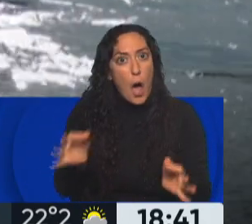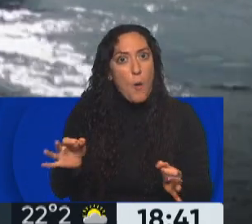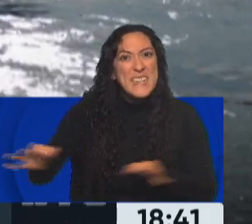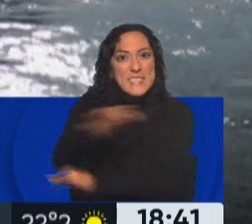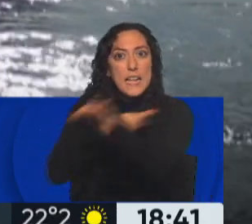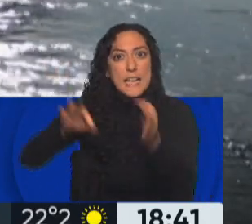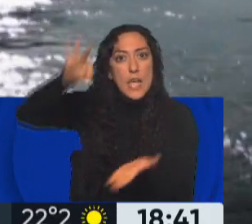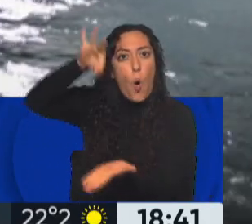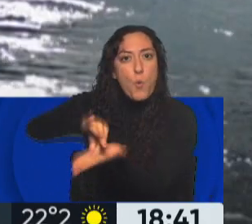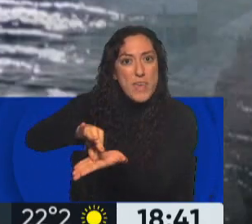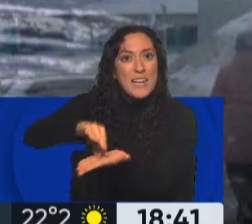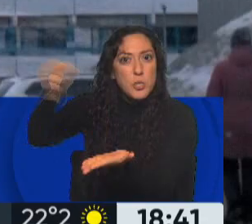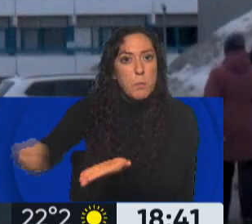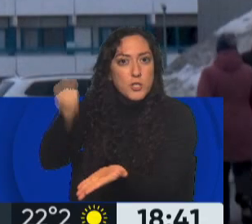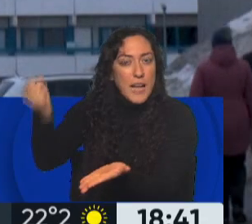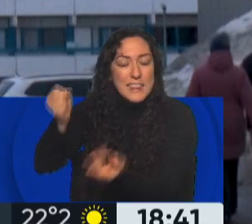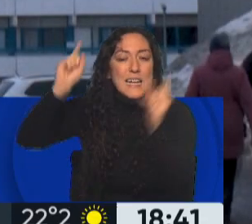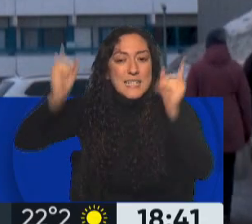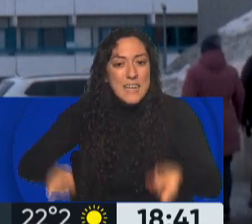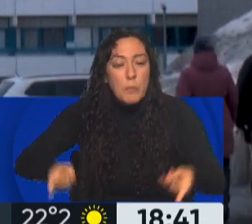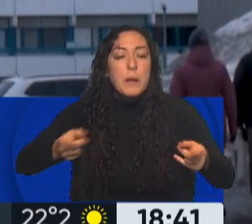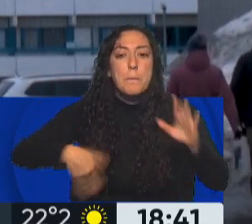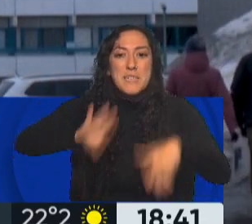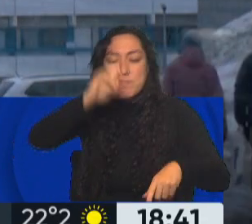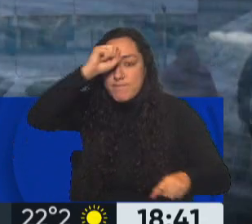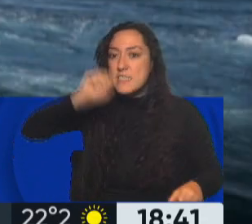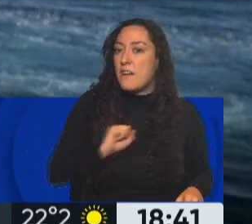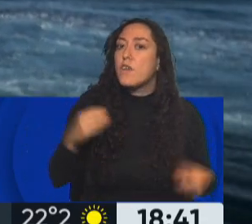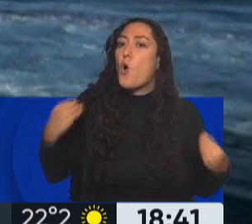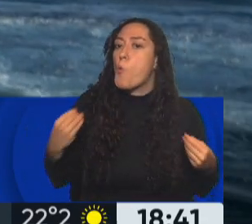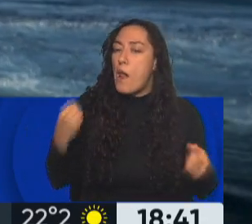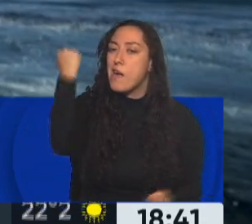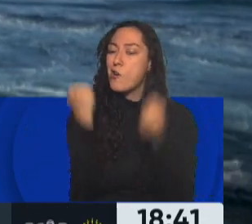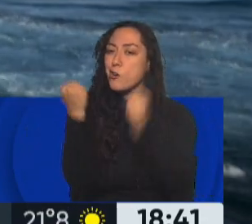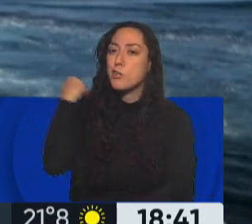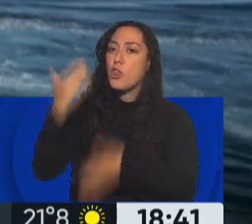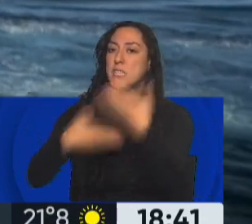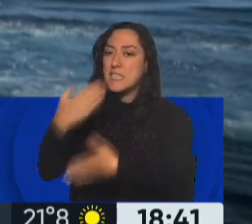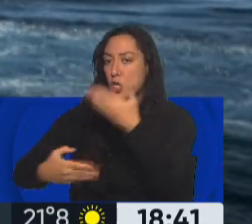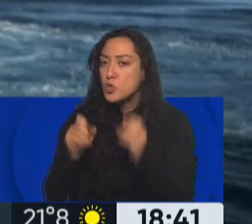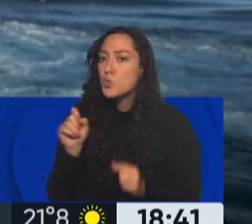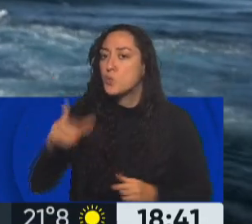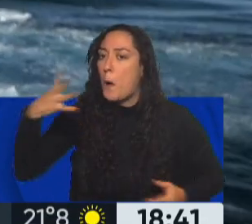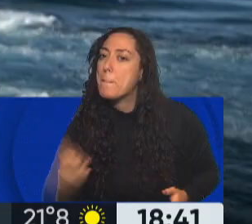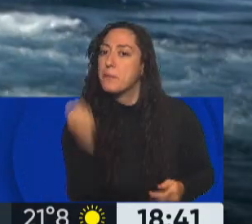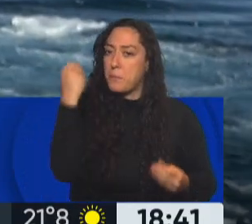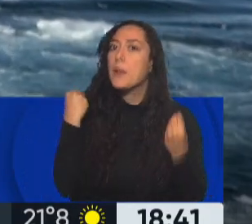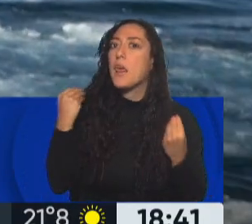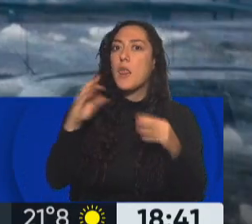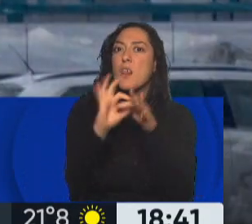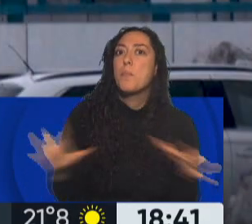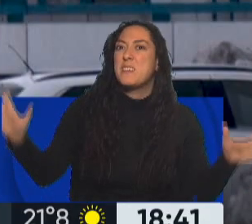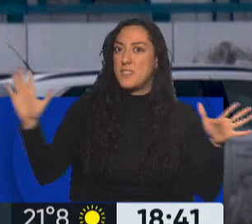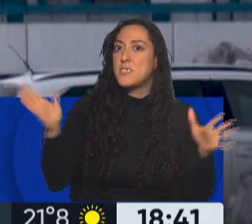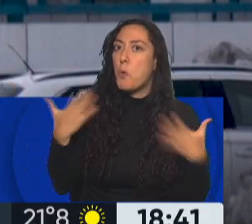isla y también sabe que el principal desafío es lograr el desarrollo económico de Groenlandia, para luego obtener la independencia